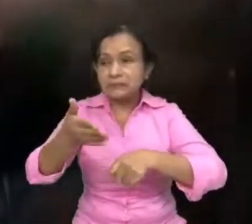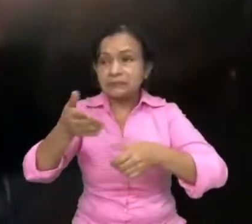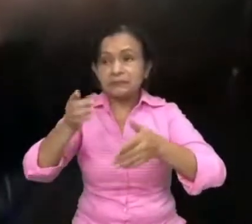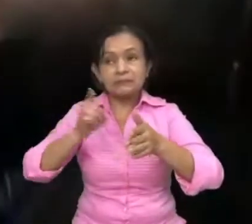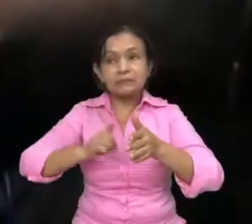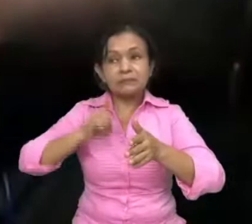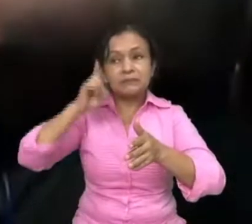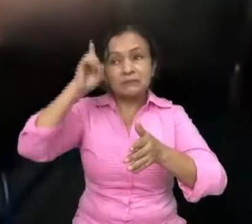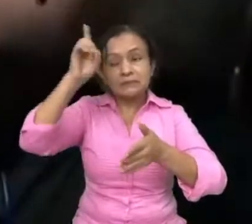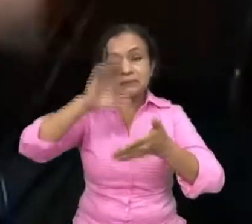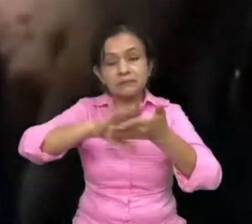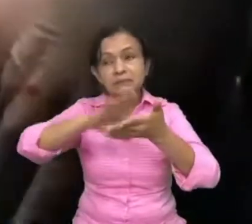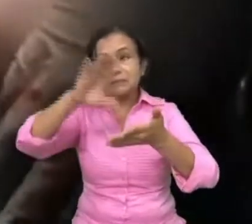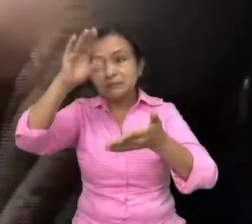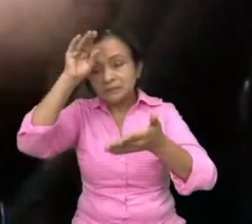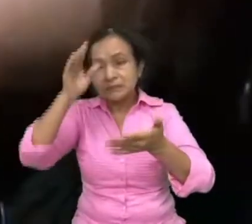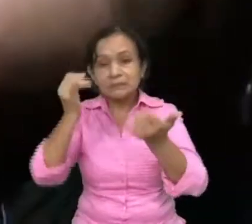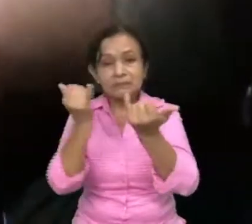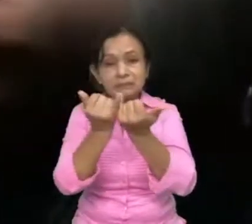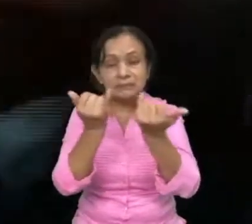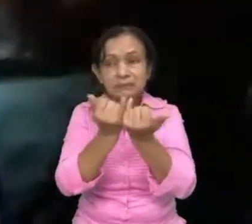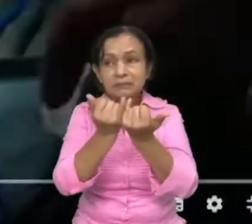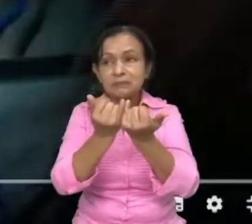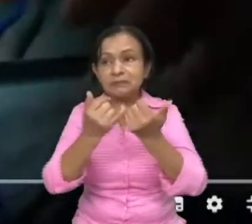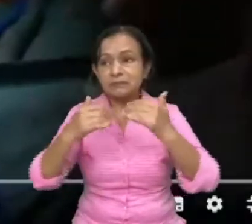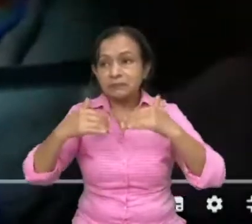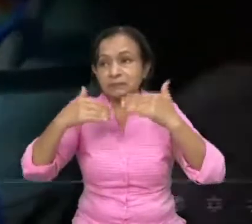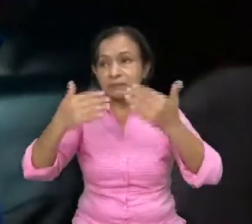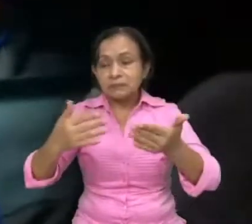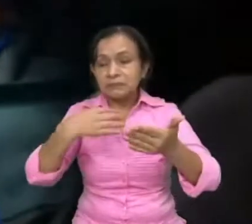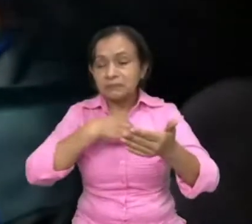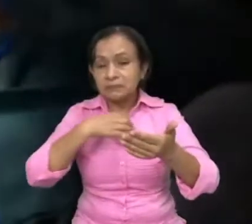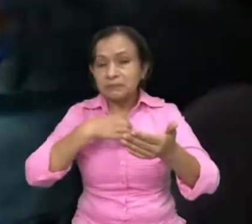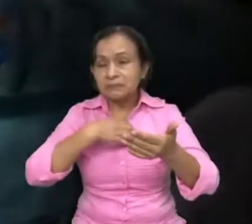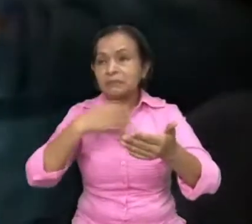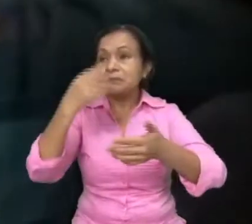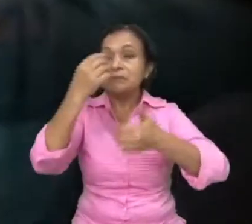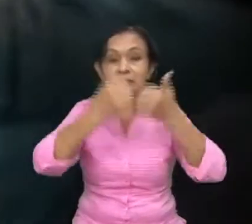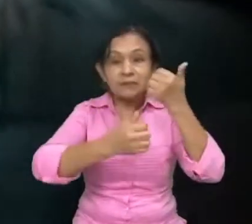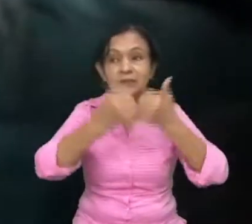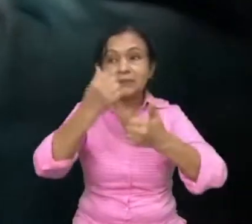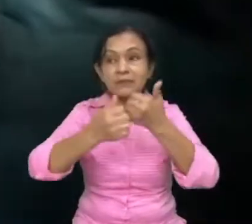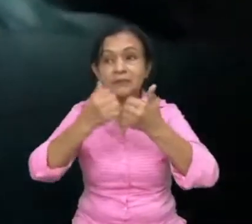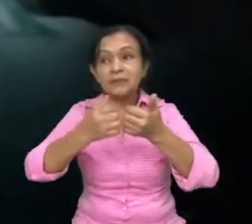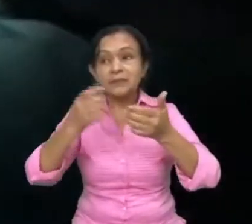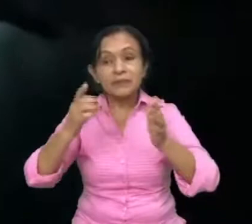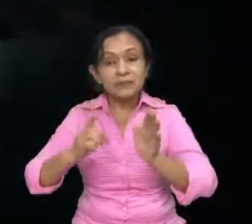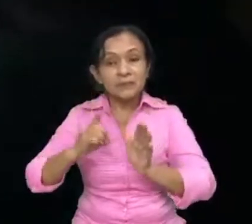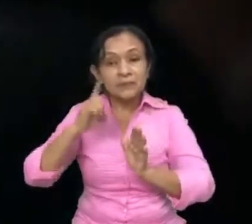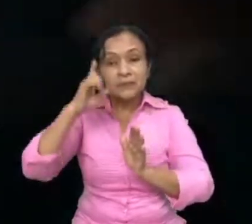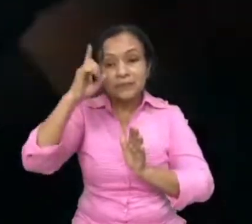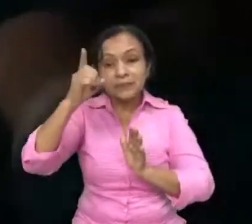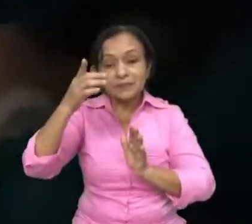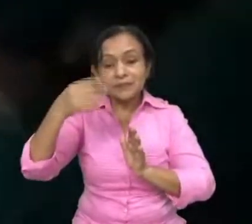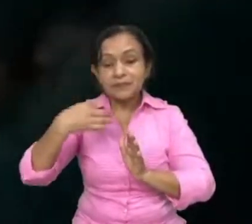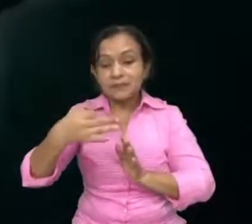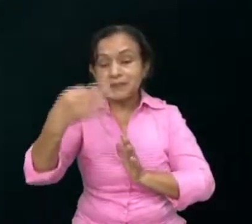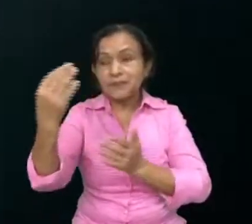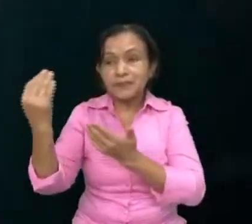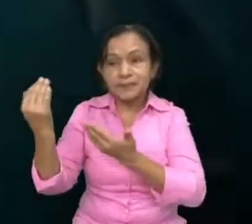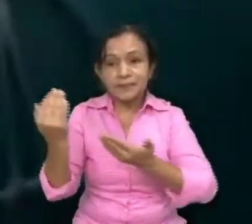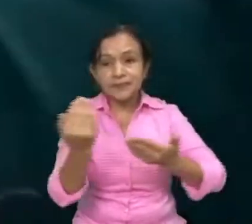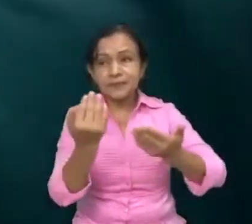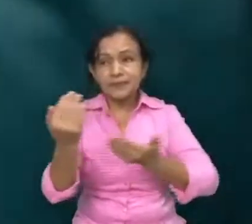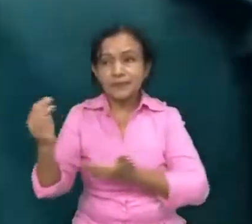del desarrollo de aprendizaje, hay limitación motor y funcional, o sea, tiene graves complicaciones en el desarrollo del bebé. Las